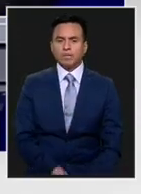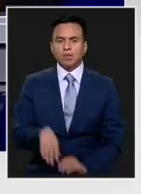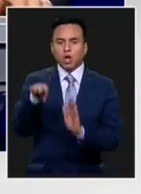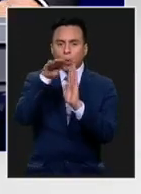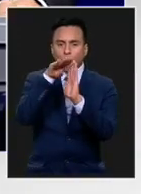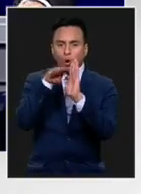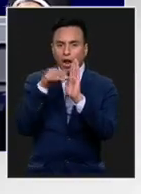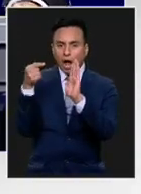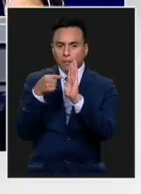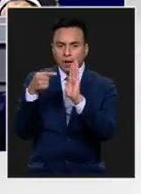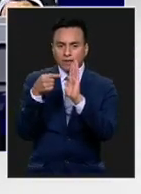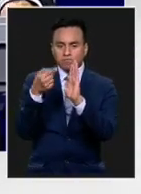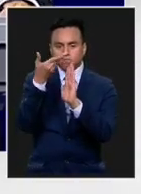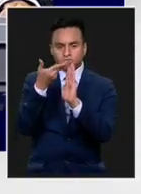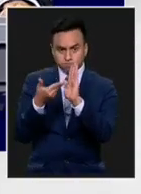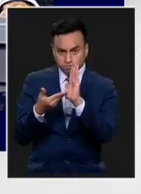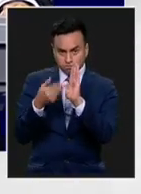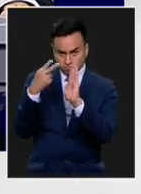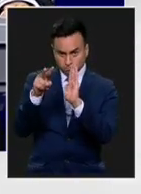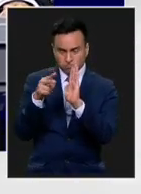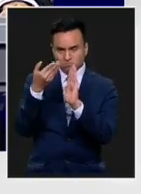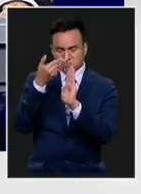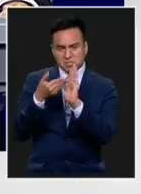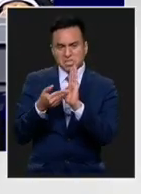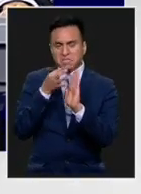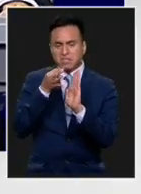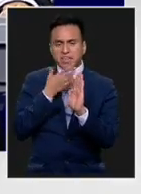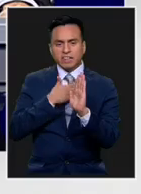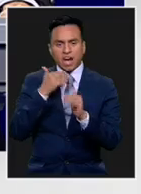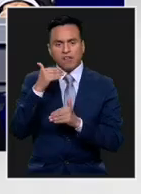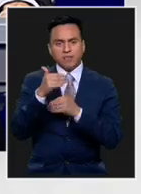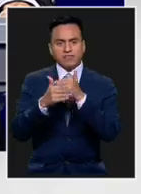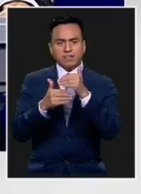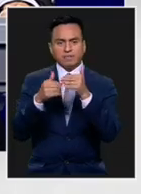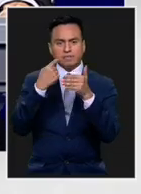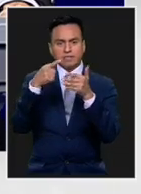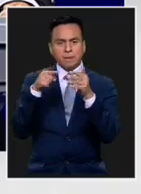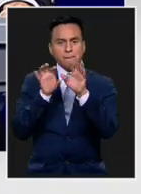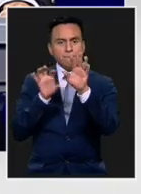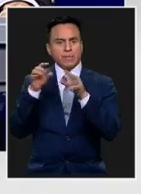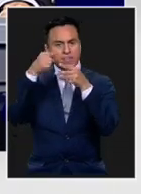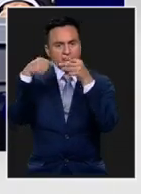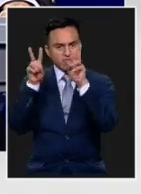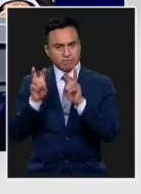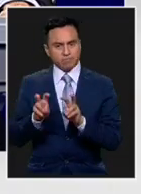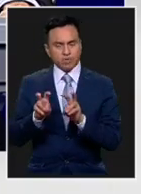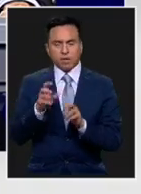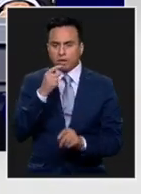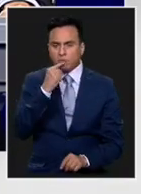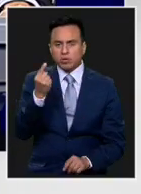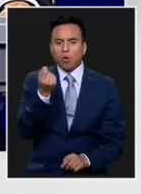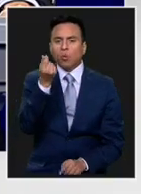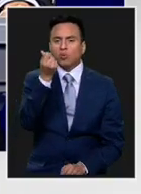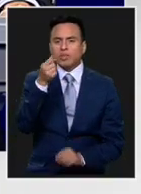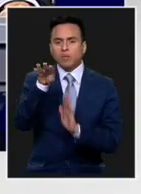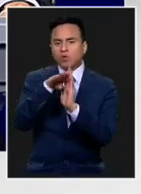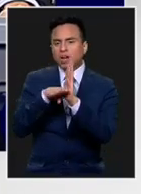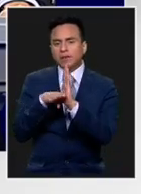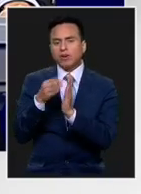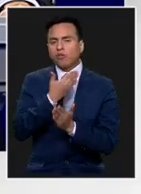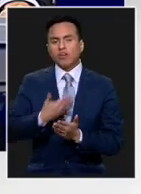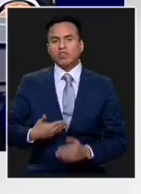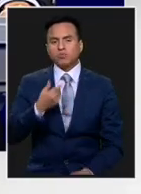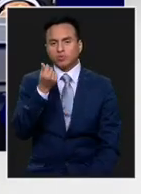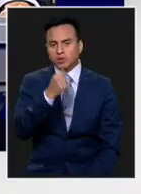programa, tú planteas que efectivamente quieres avanzar en una serie de materias. Te quiero preguntar, ¿cuánto cuesta tu programa de gobierno?